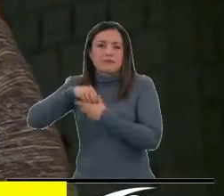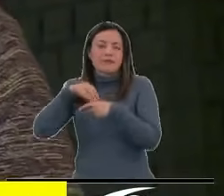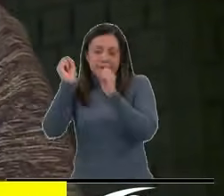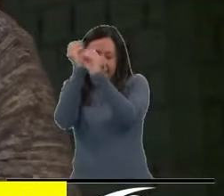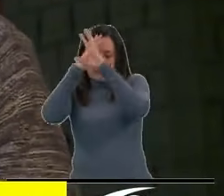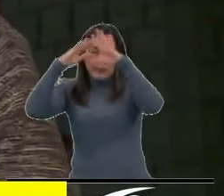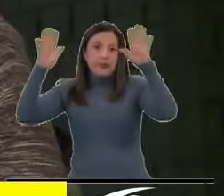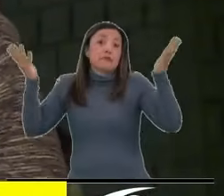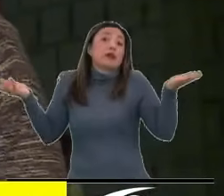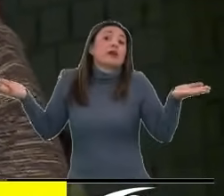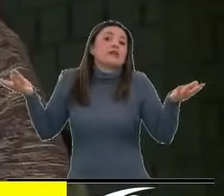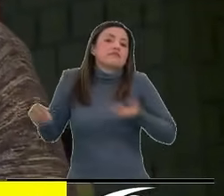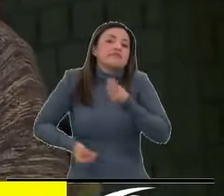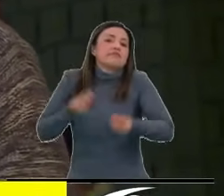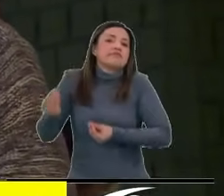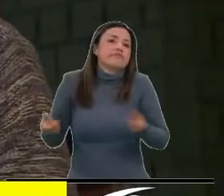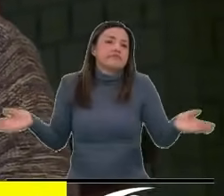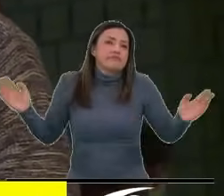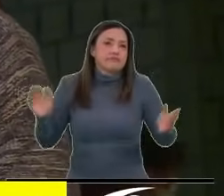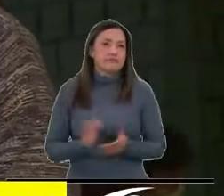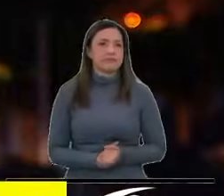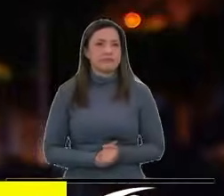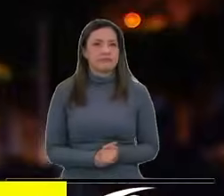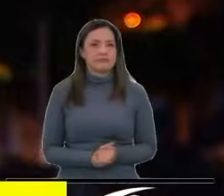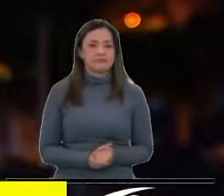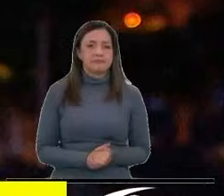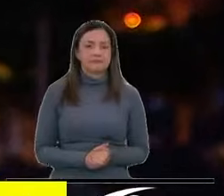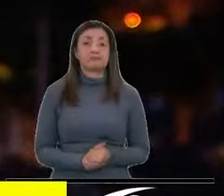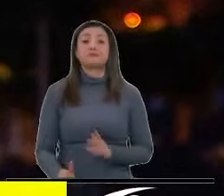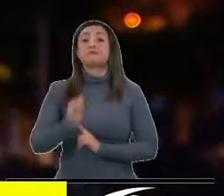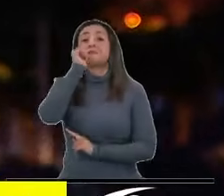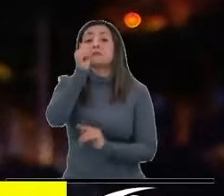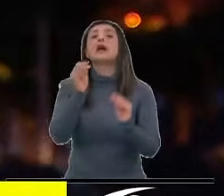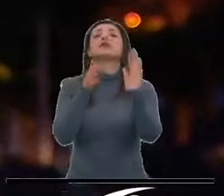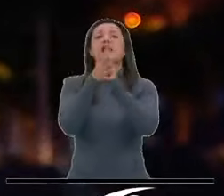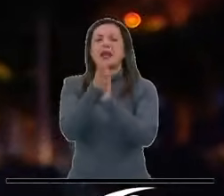vela porque, ajá, ¿qué podemos hacer? Y mañana más